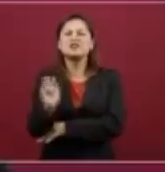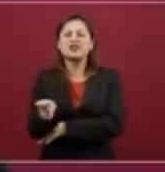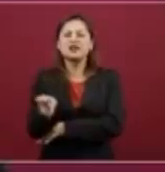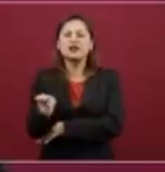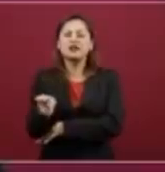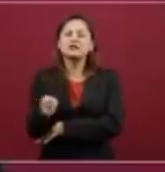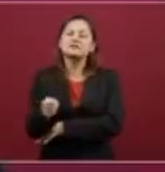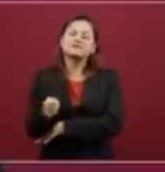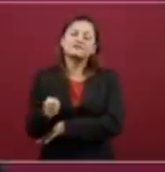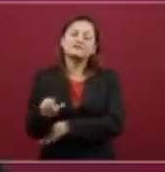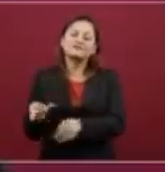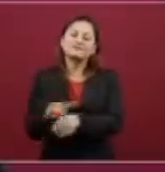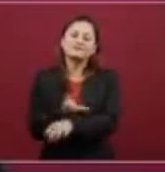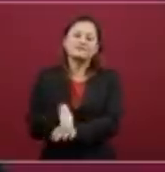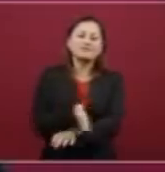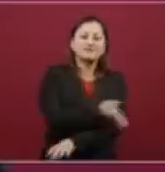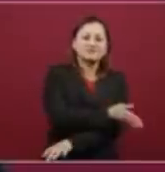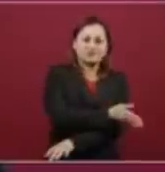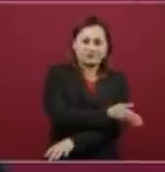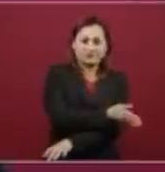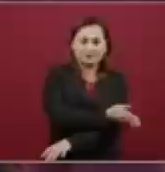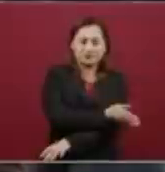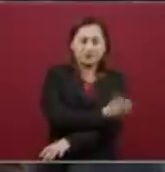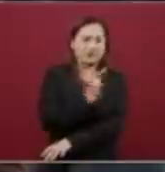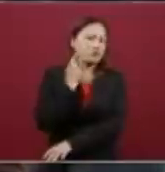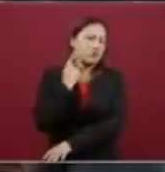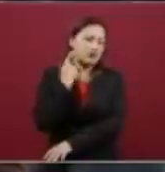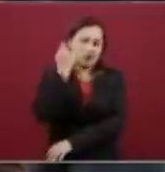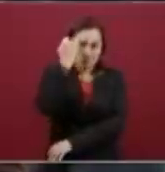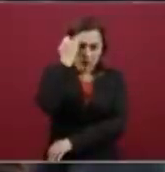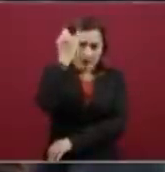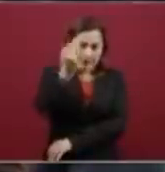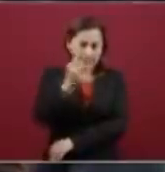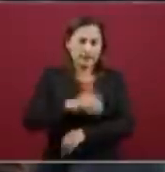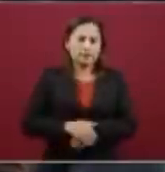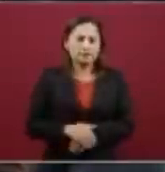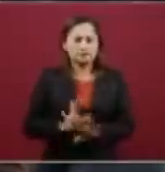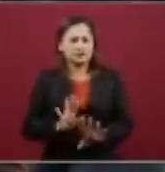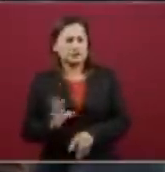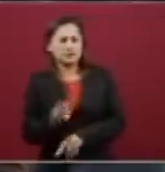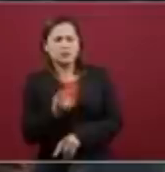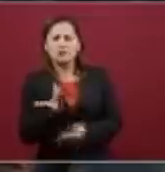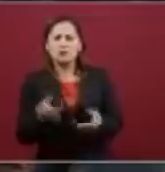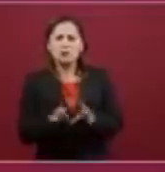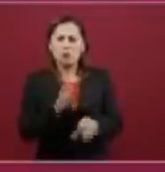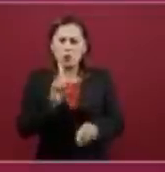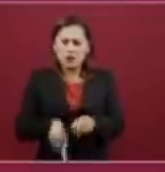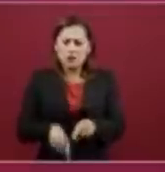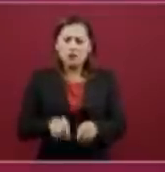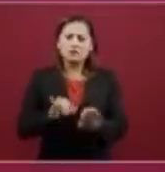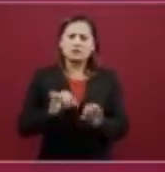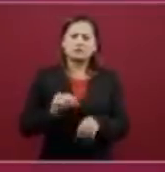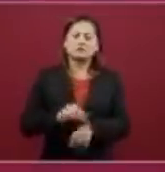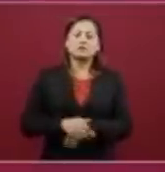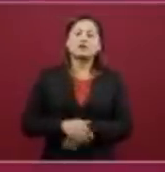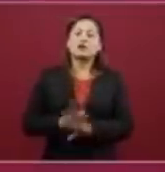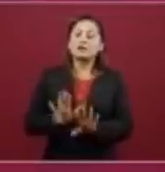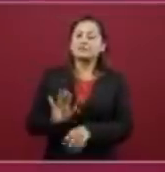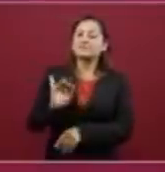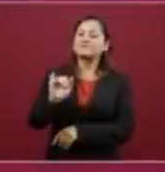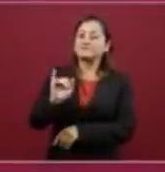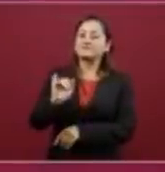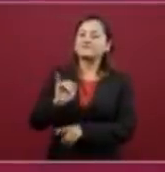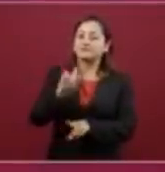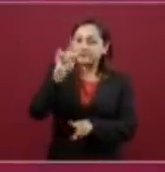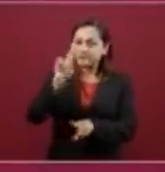política. ¿Pero se va a echar para atrás? Se quita, porque el compromiso que